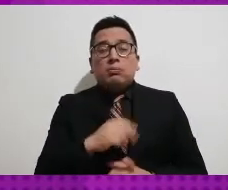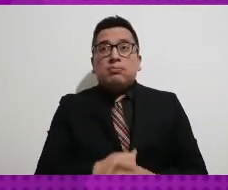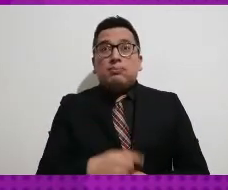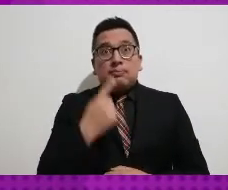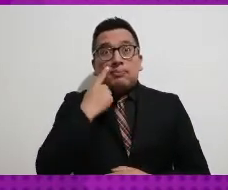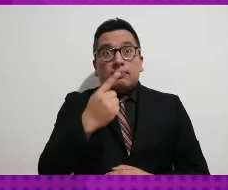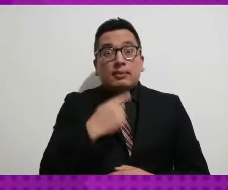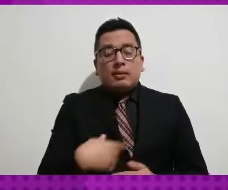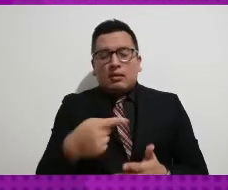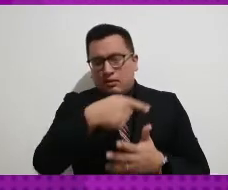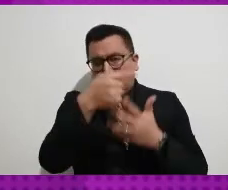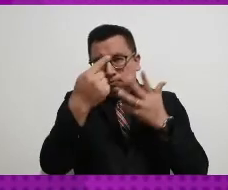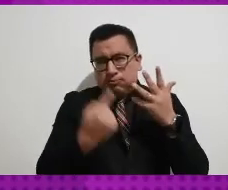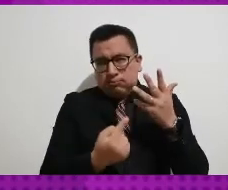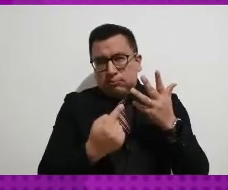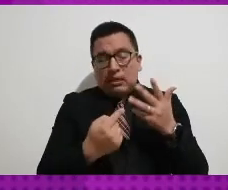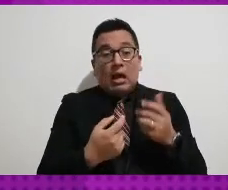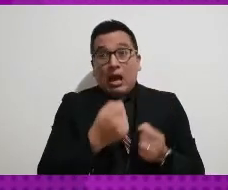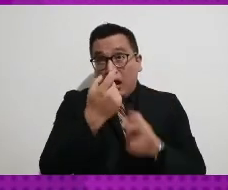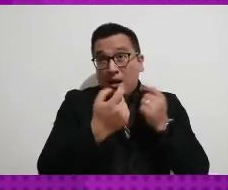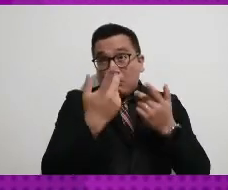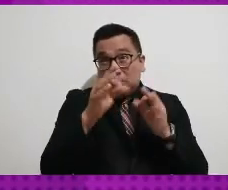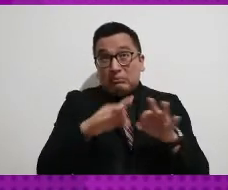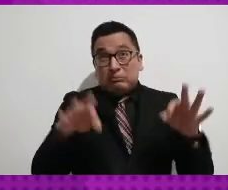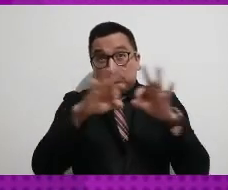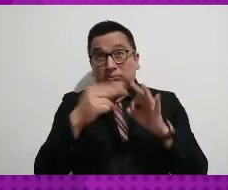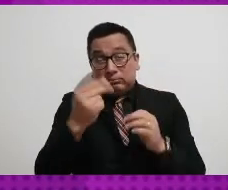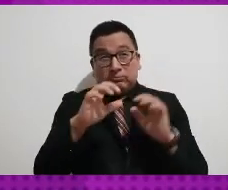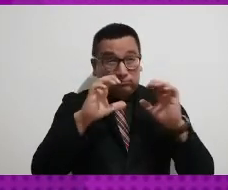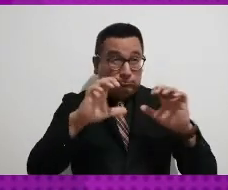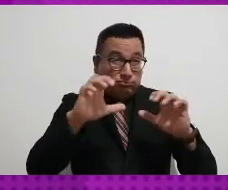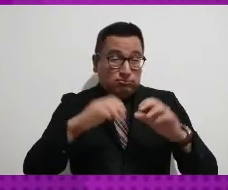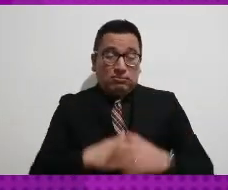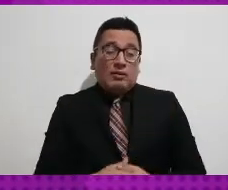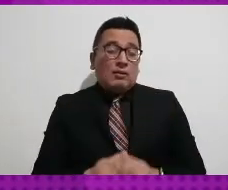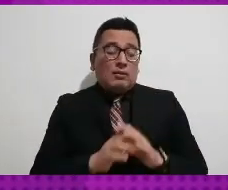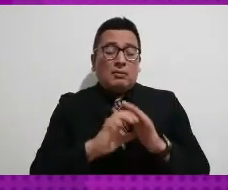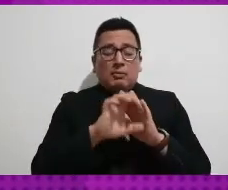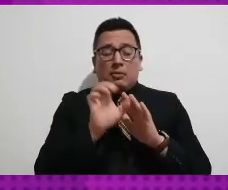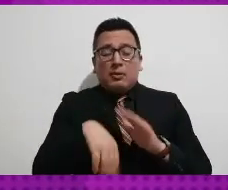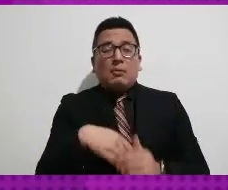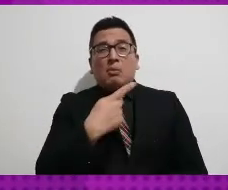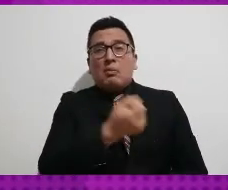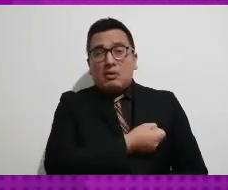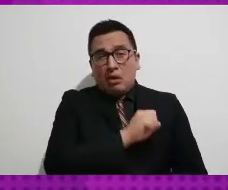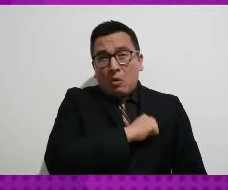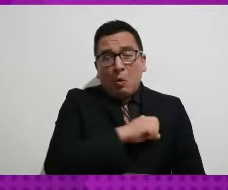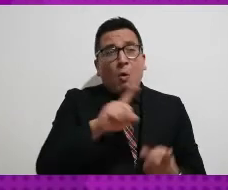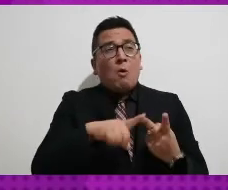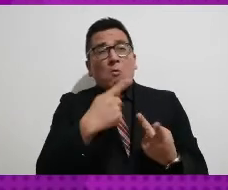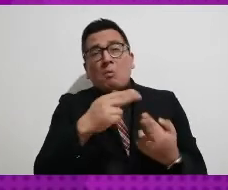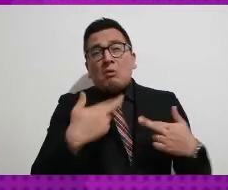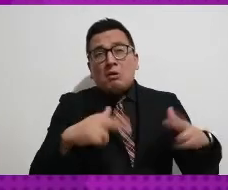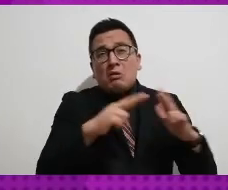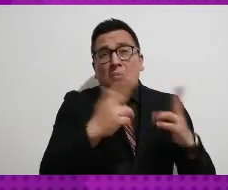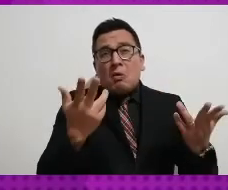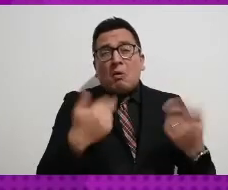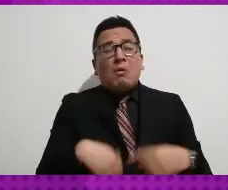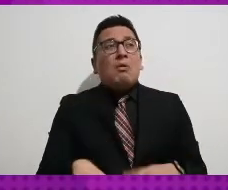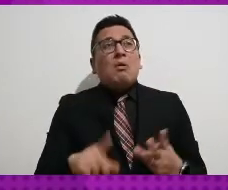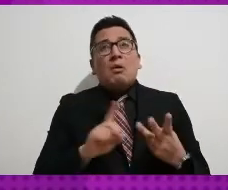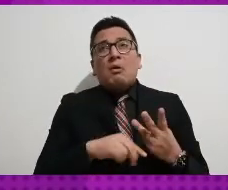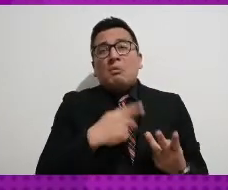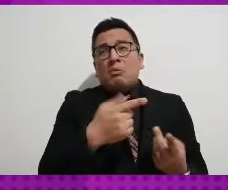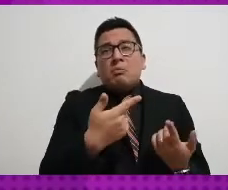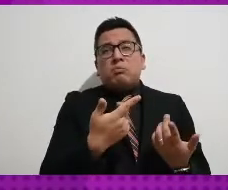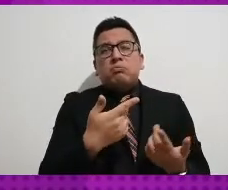hay una parte que son sensibles, que te pueden generar una discriminación. Por ejemplo, los datos de salud, las creencias religiosas,